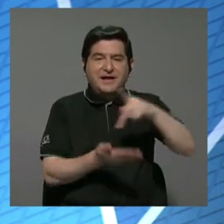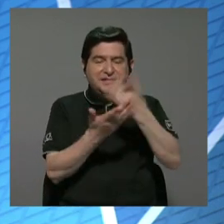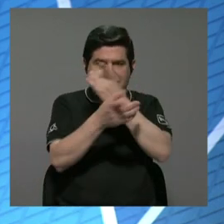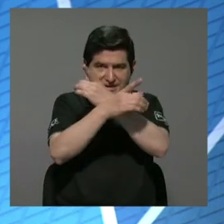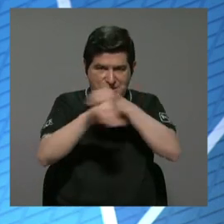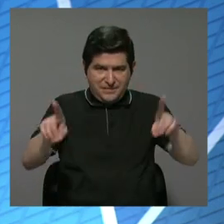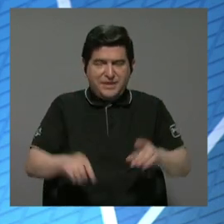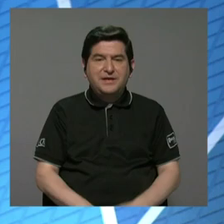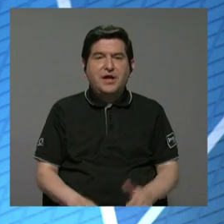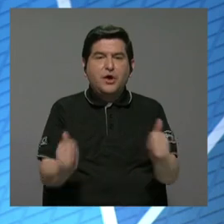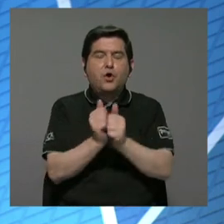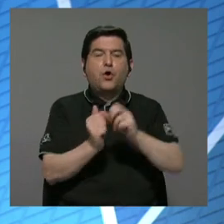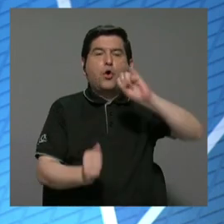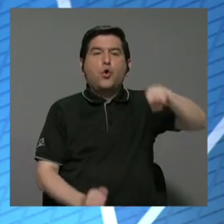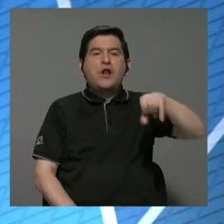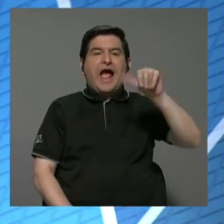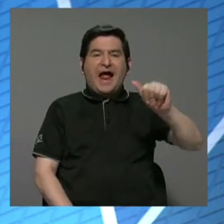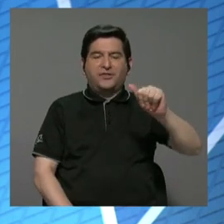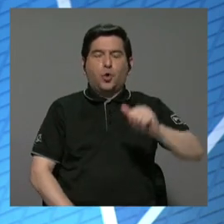con Julia Ardón.